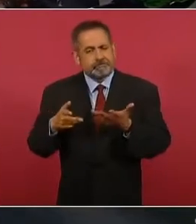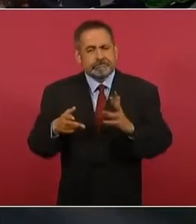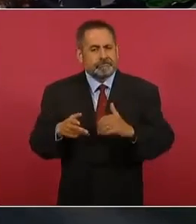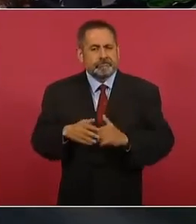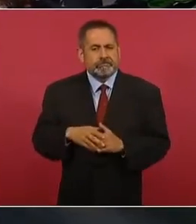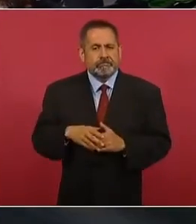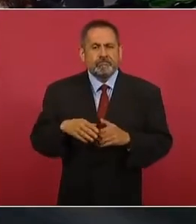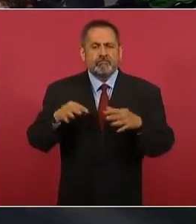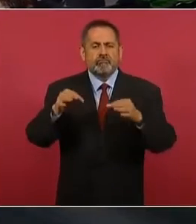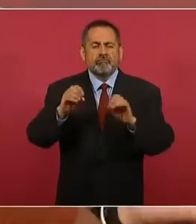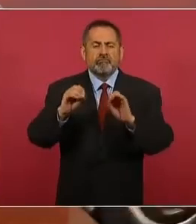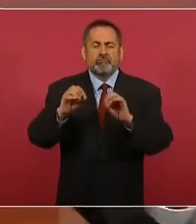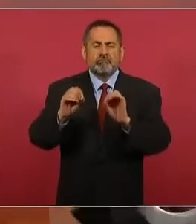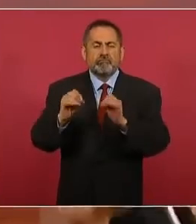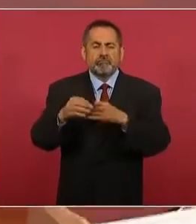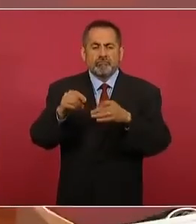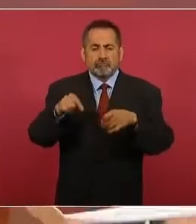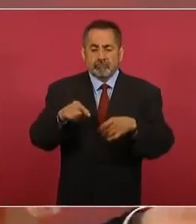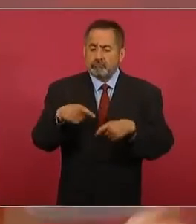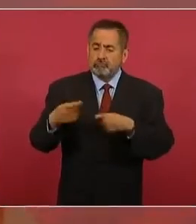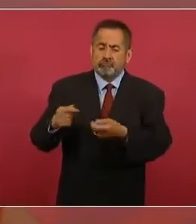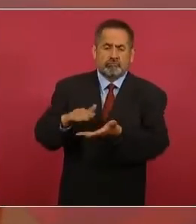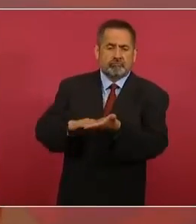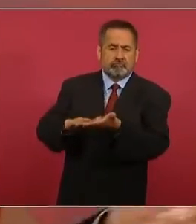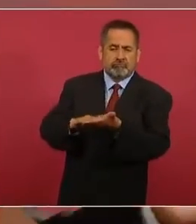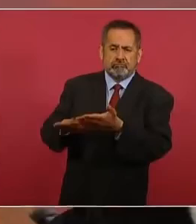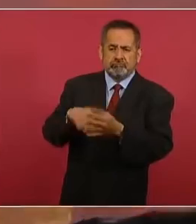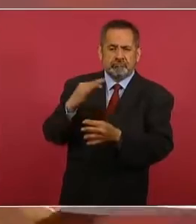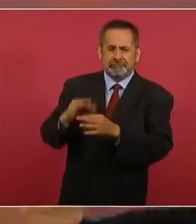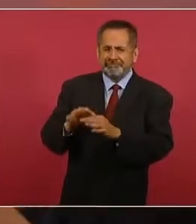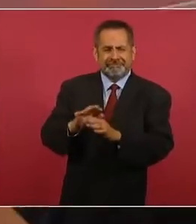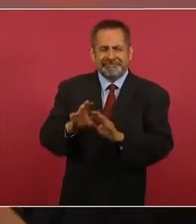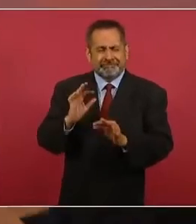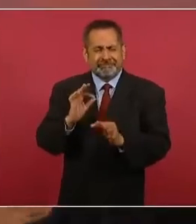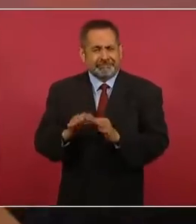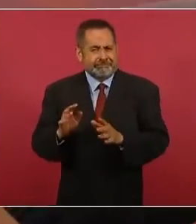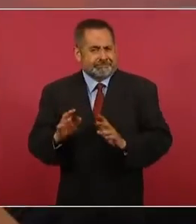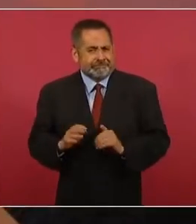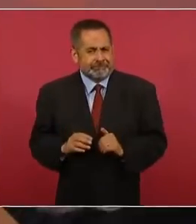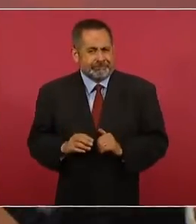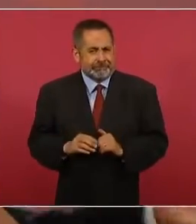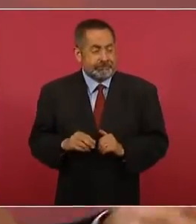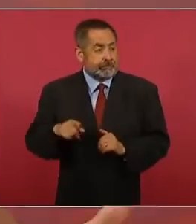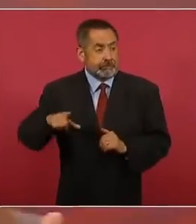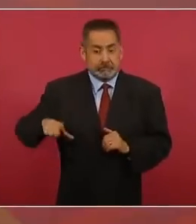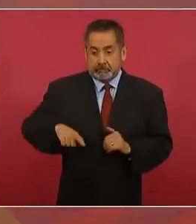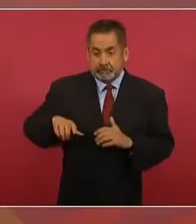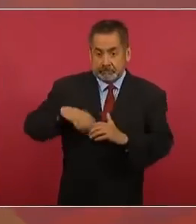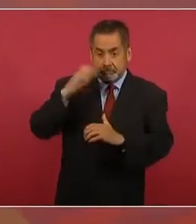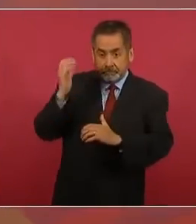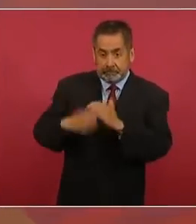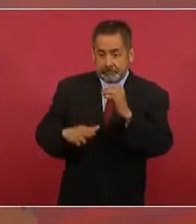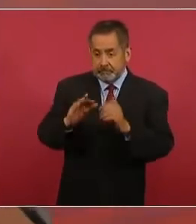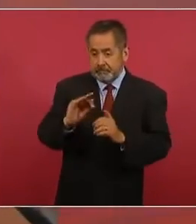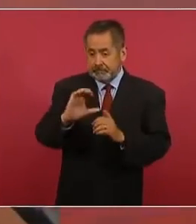el oficio en donde exoneraban unos días antes de que terminara el gobierno de